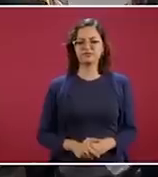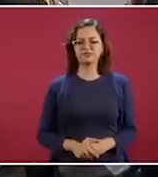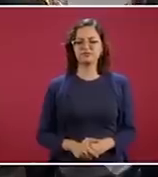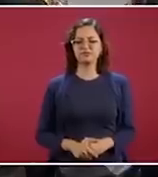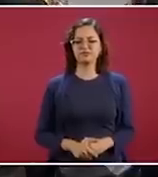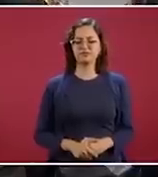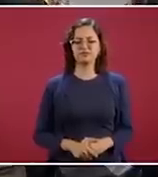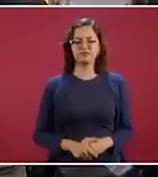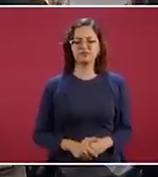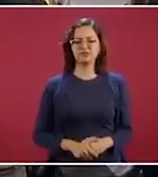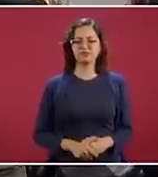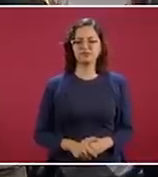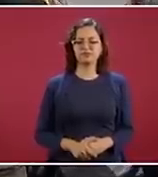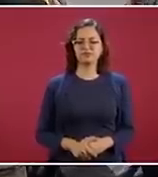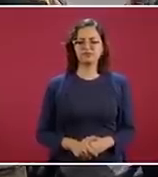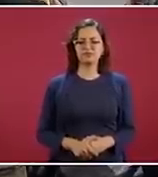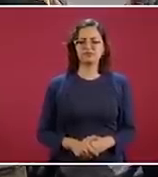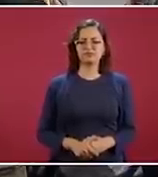contradecir